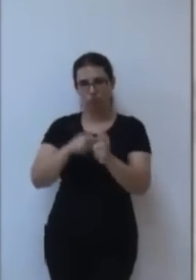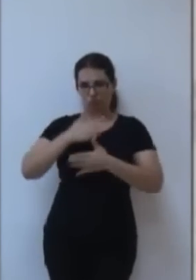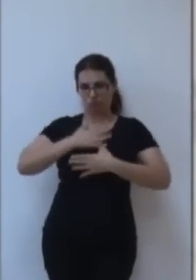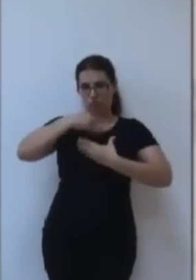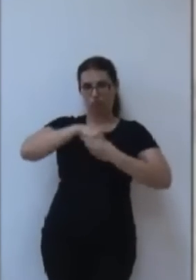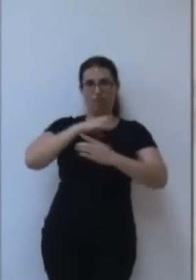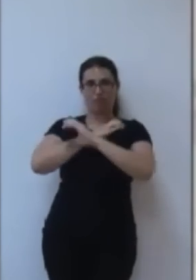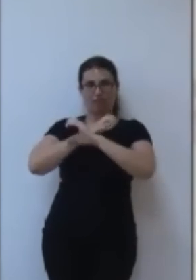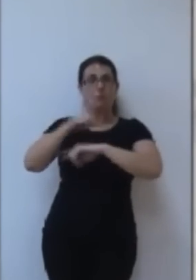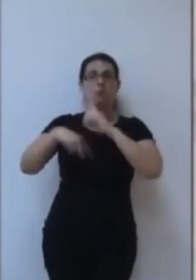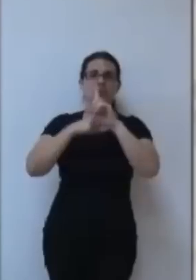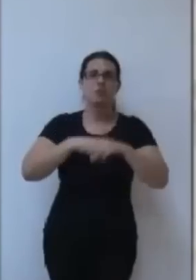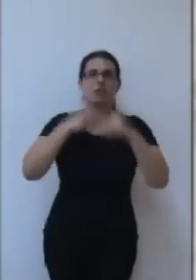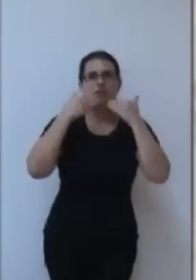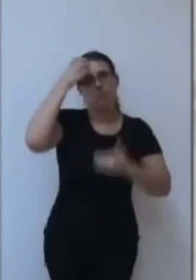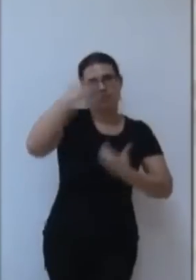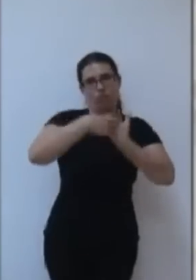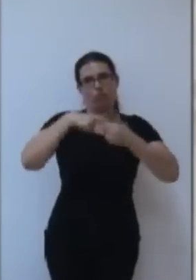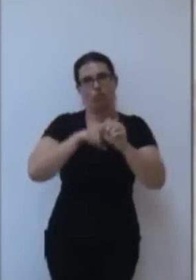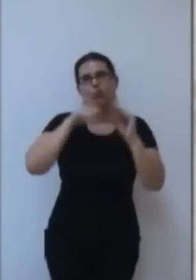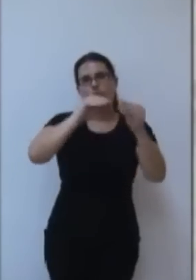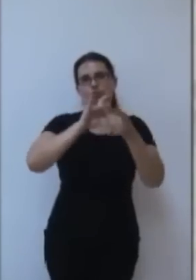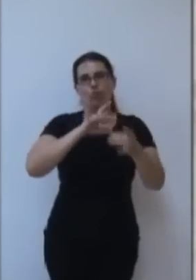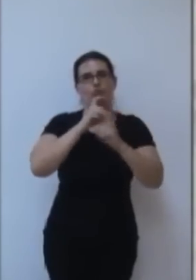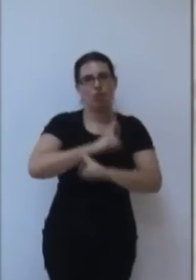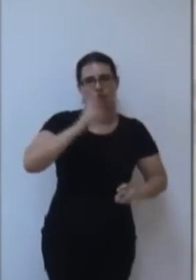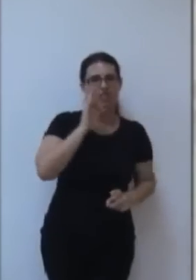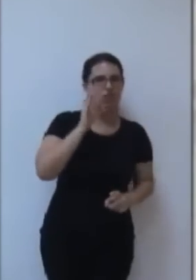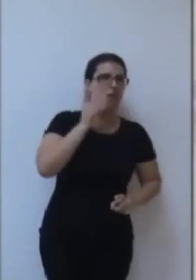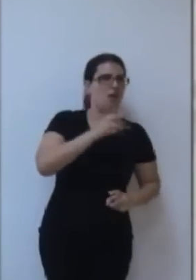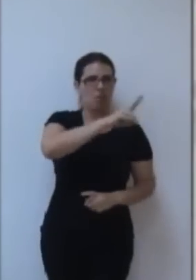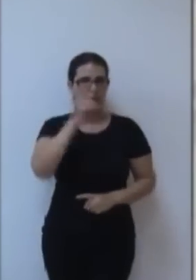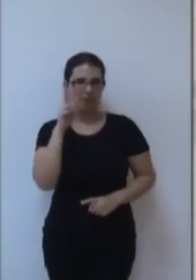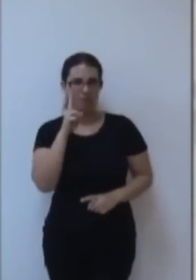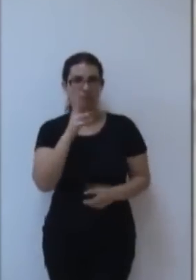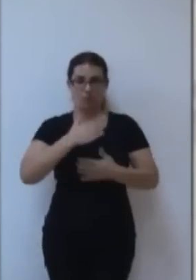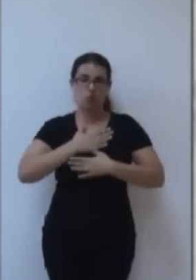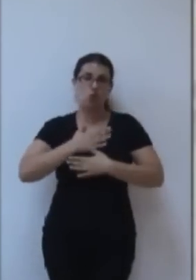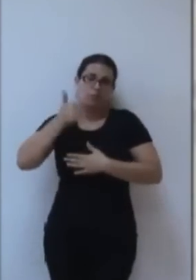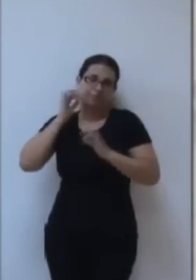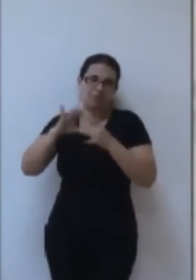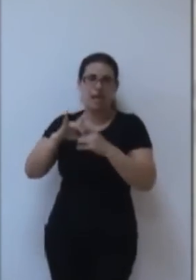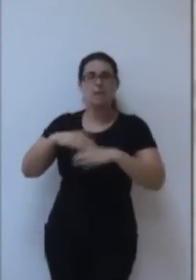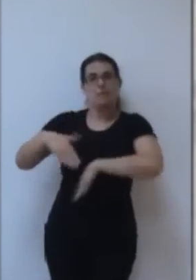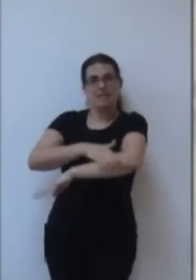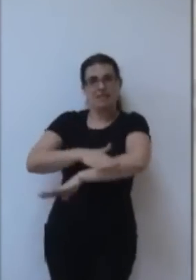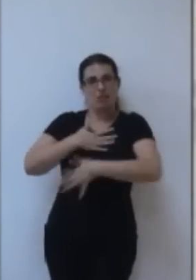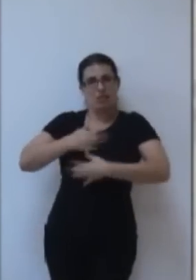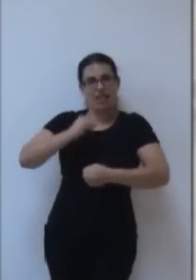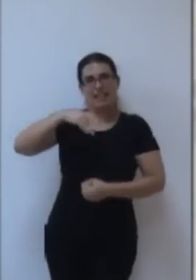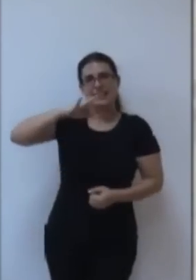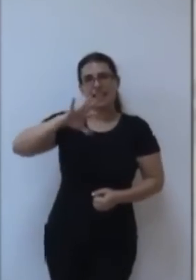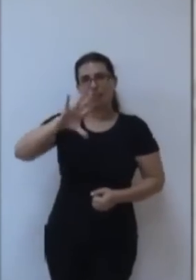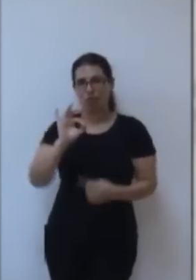nuestra casa como los de la Fundación Síndrome de Down Madrid. En nuestro caso, pues al Ministerio de Sanidad, también a INTECO,